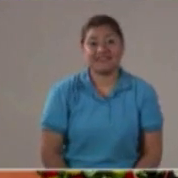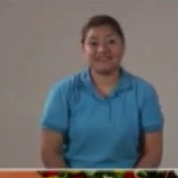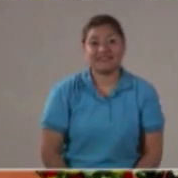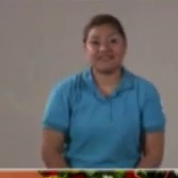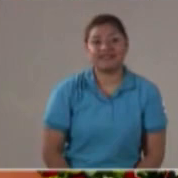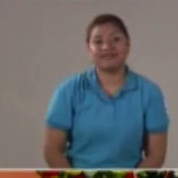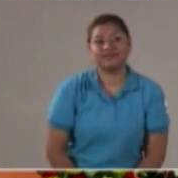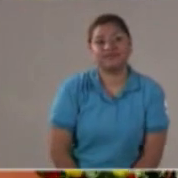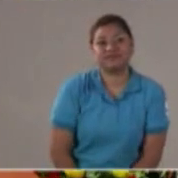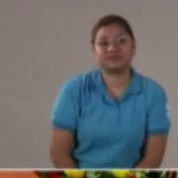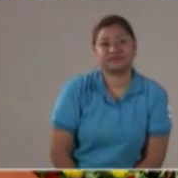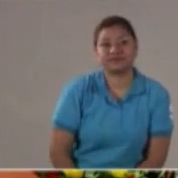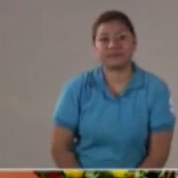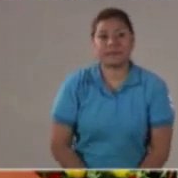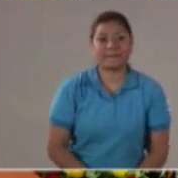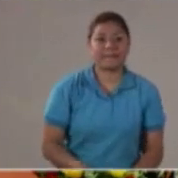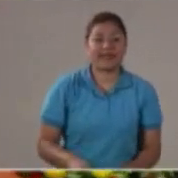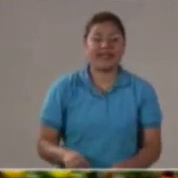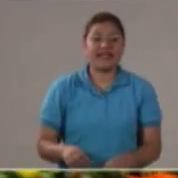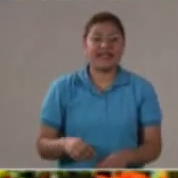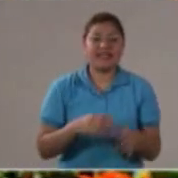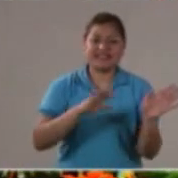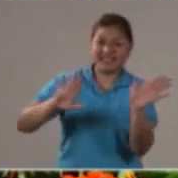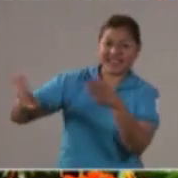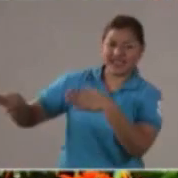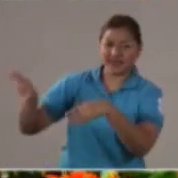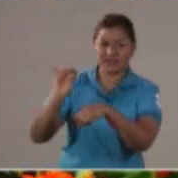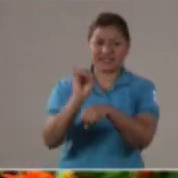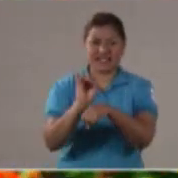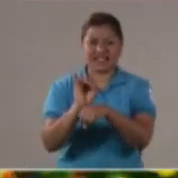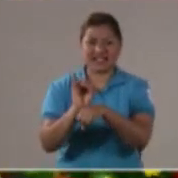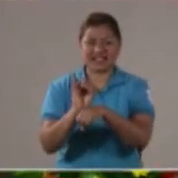la iglesia, no la dejemos pues, pero dejemos de hablar de la